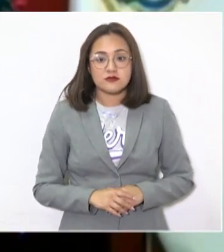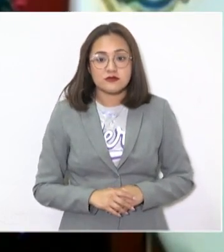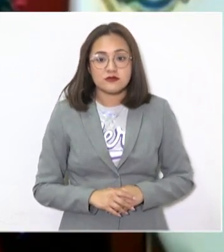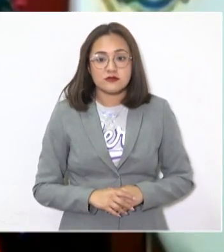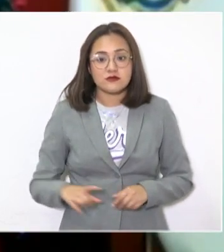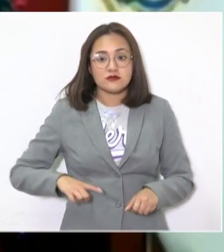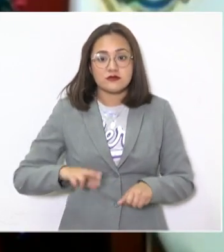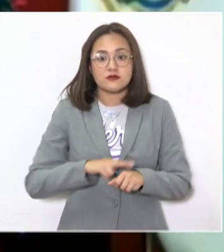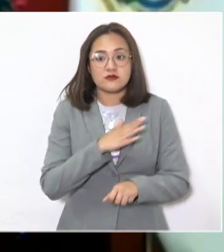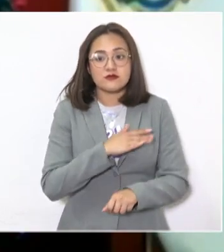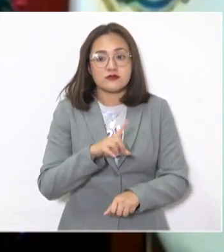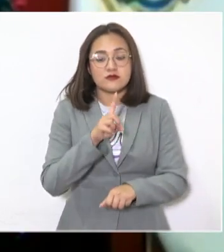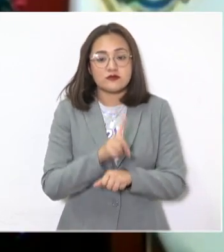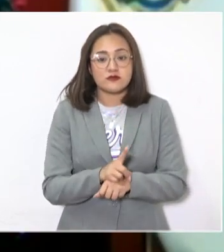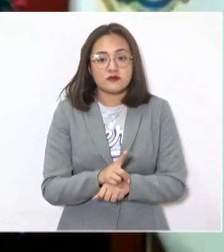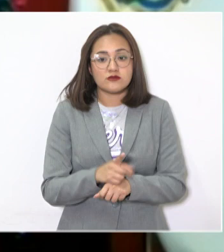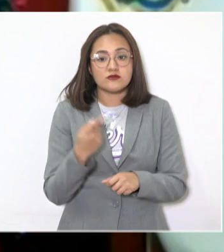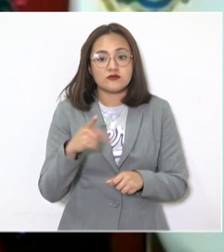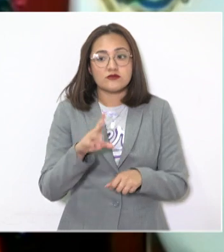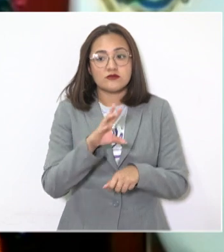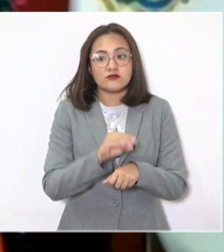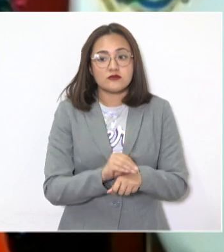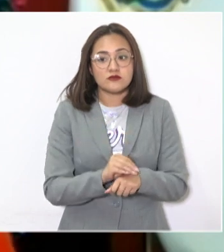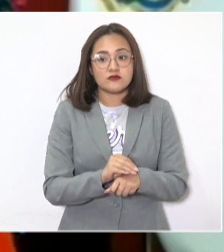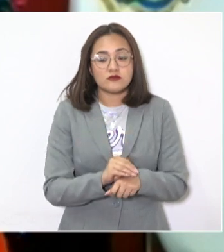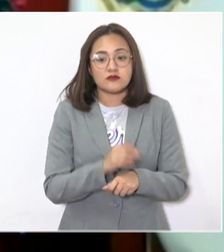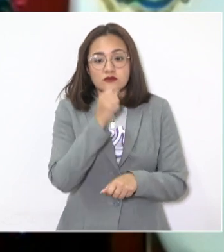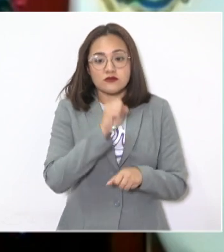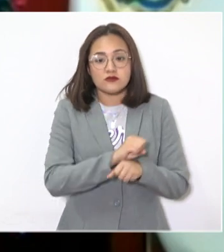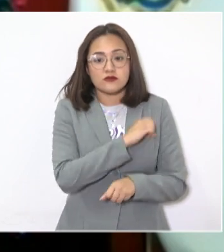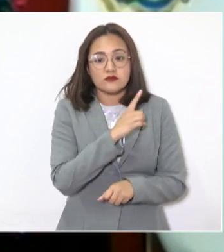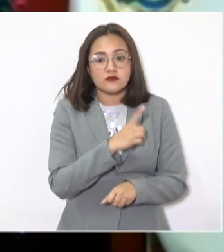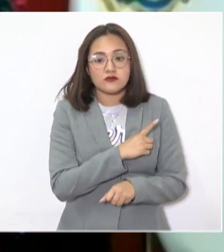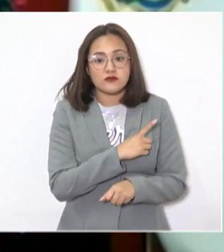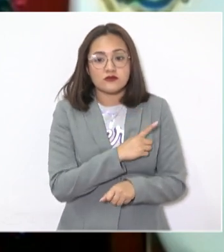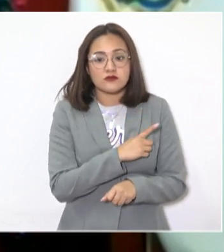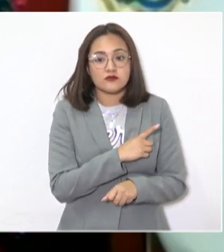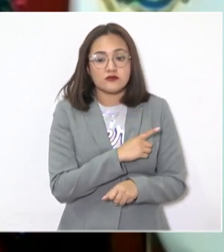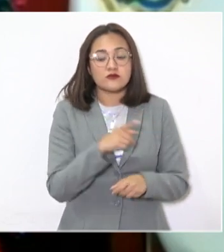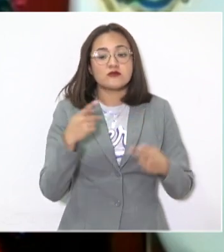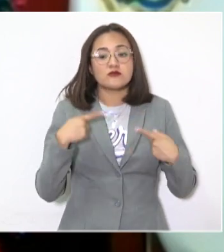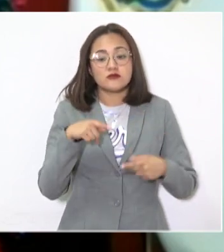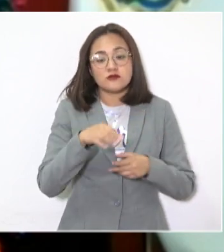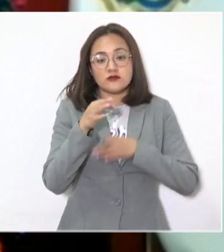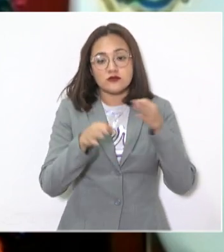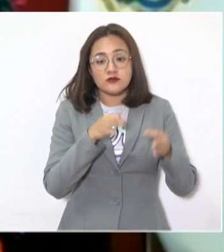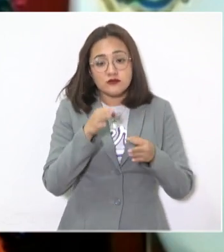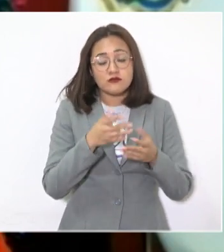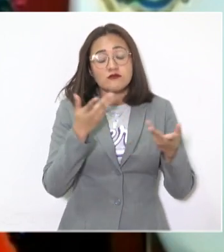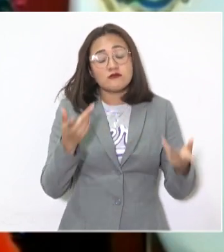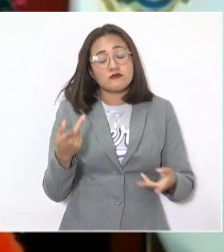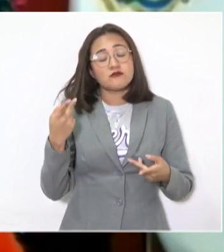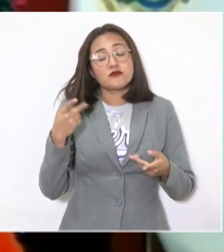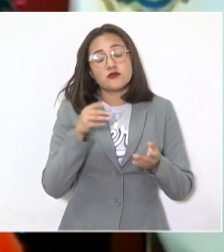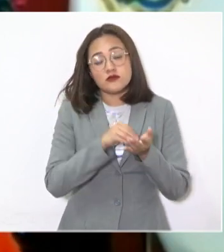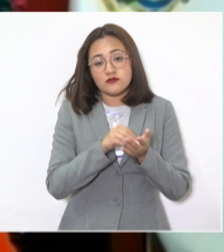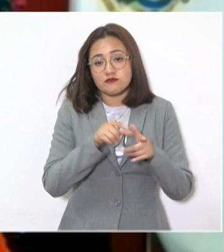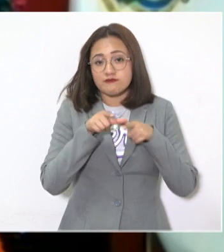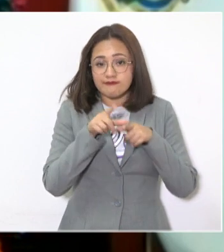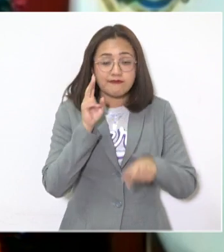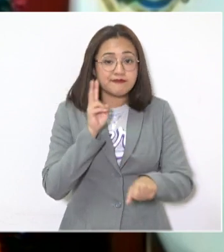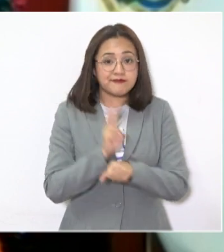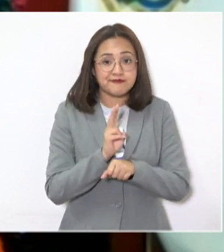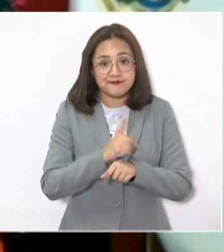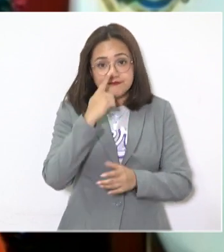Sí, gobernador, buenos días. Con su permiso, el secretario de Salud, medios de comunicación. En Puebla no bajamos la guardia y se mantienen las medidas de prevención